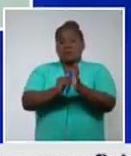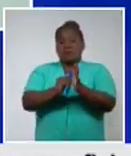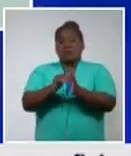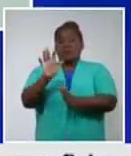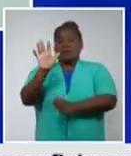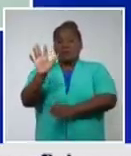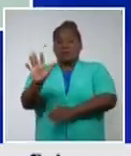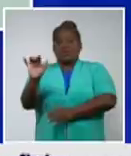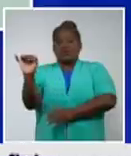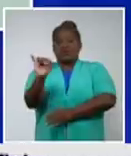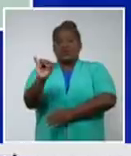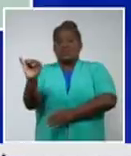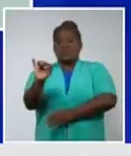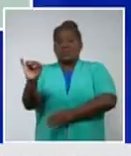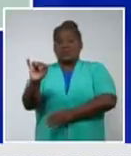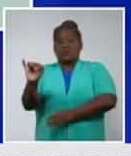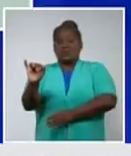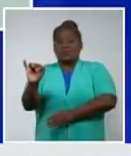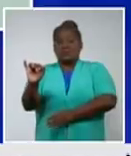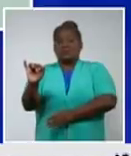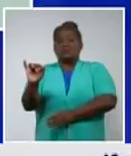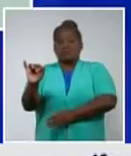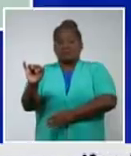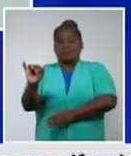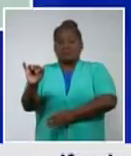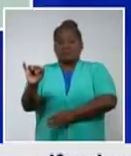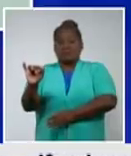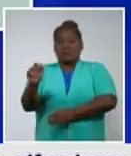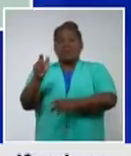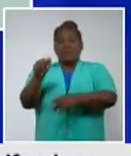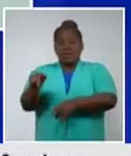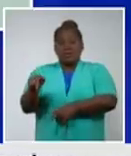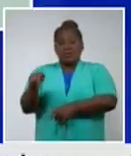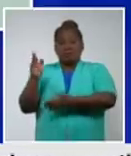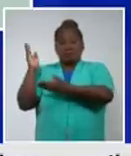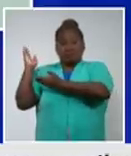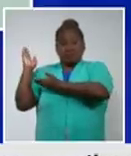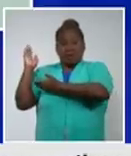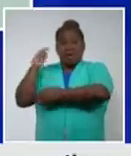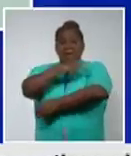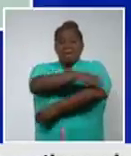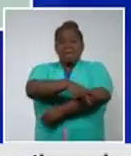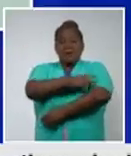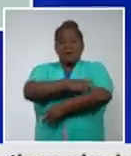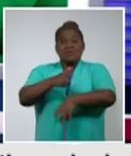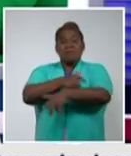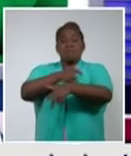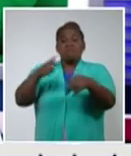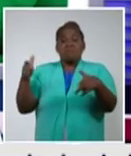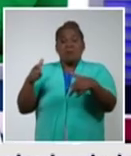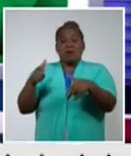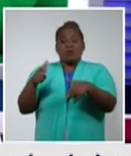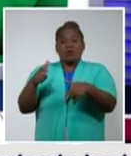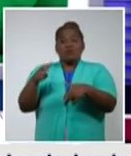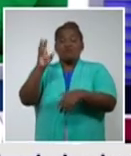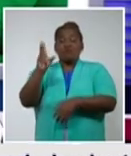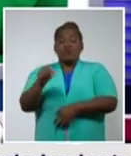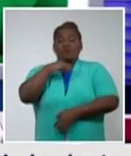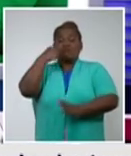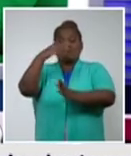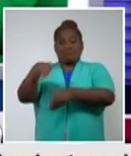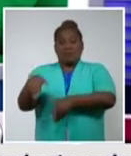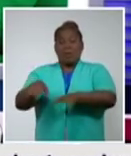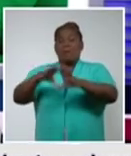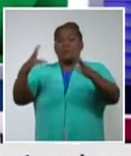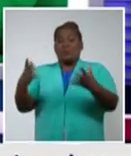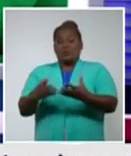124.566 casos, pues son los que aportan mayor número de fallecidos en el mundo, que como ustedes pueden ver